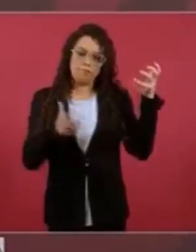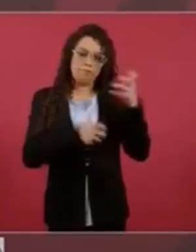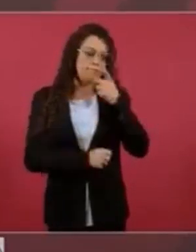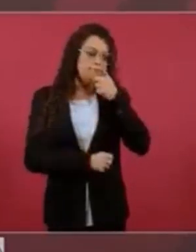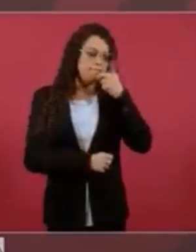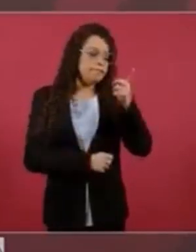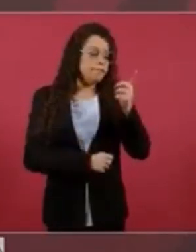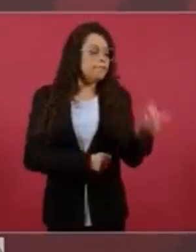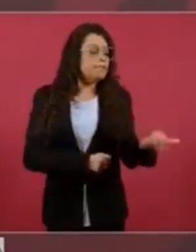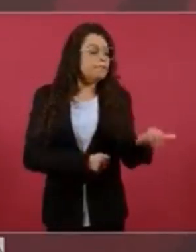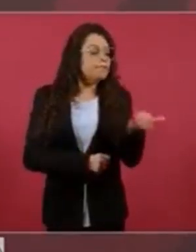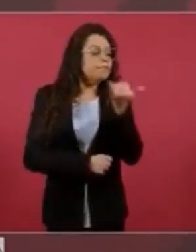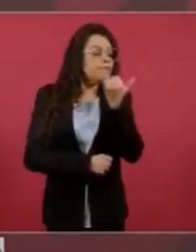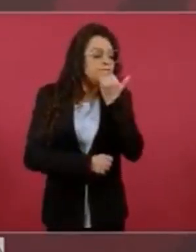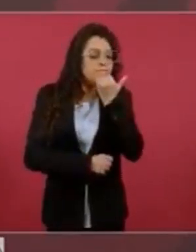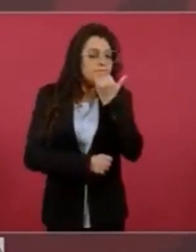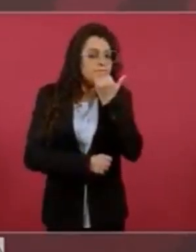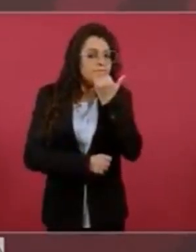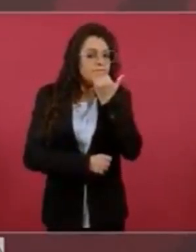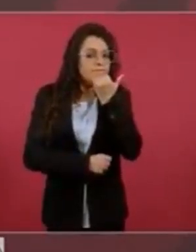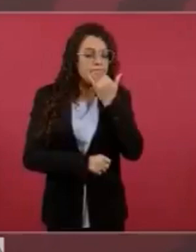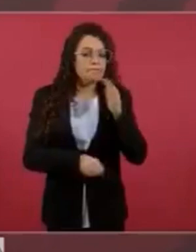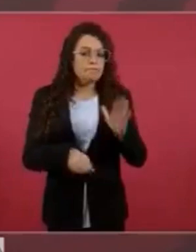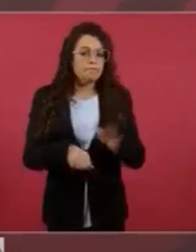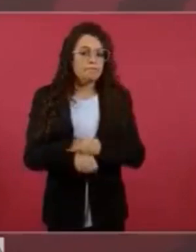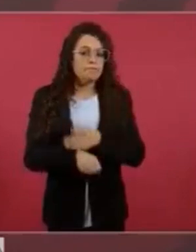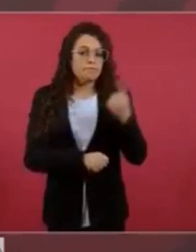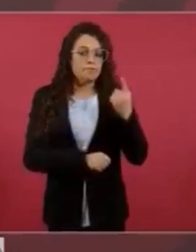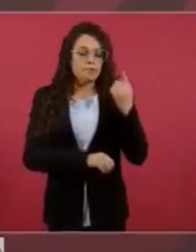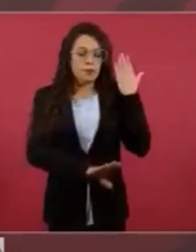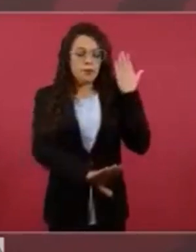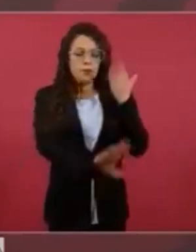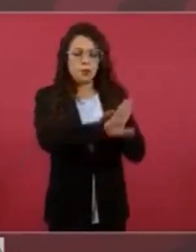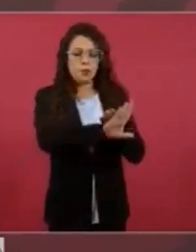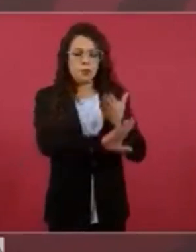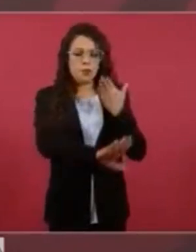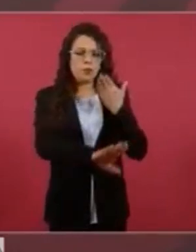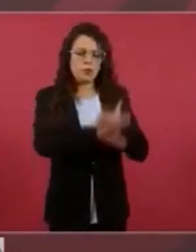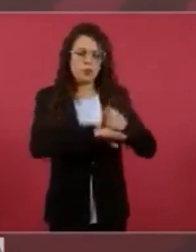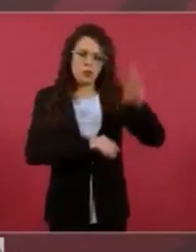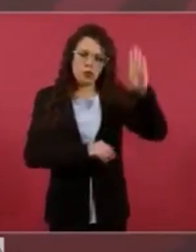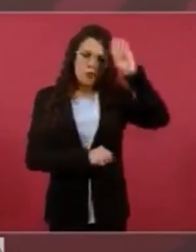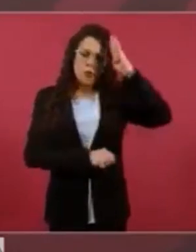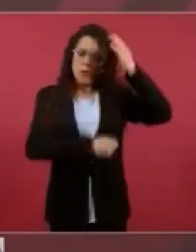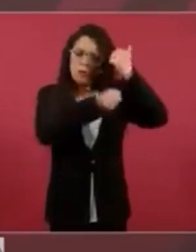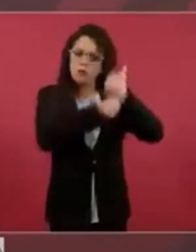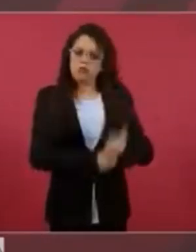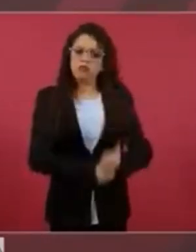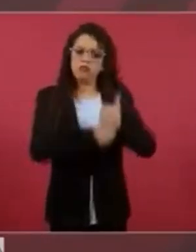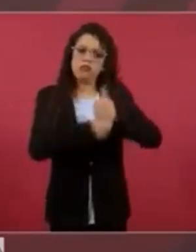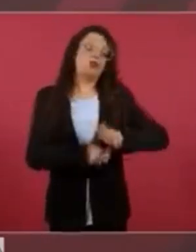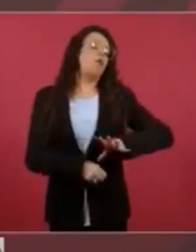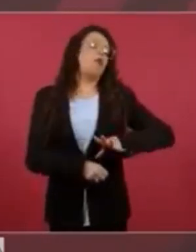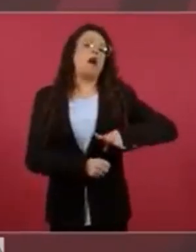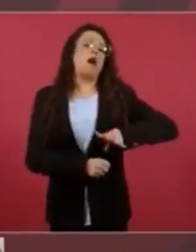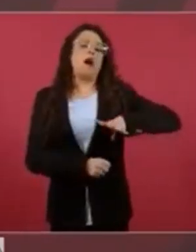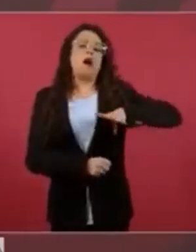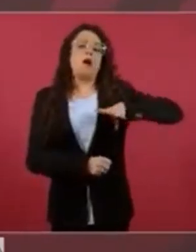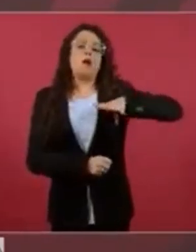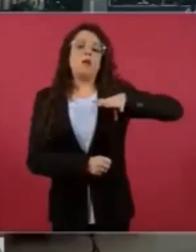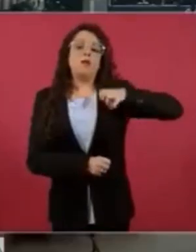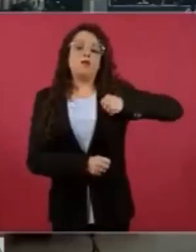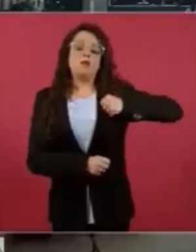originarias, por los abusos que se cometieron en los tres siglos de dominación